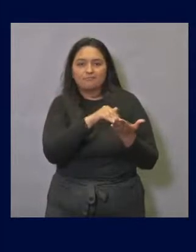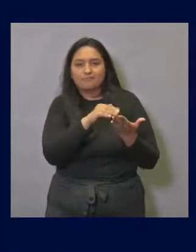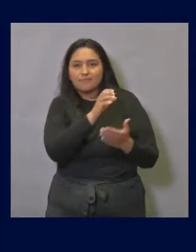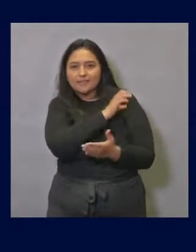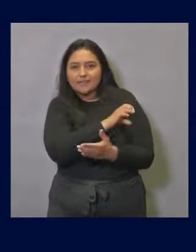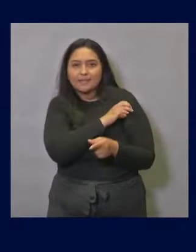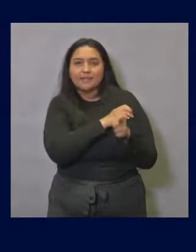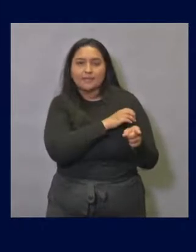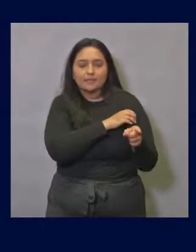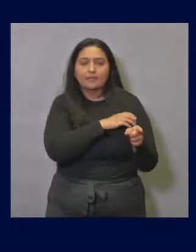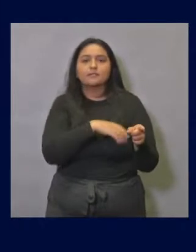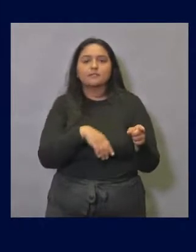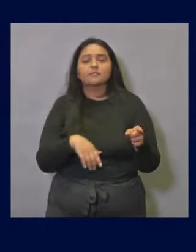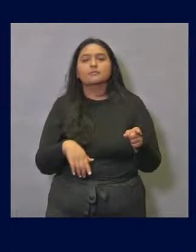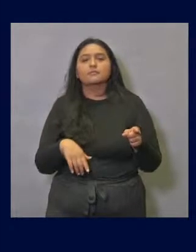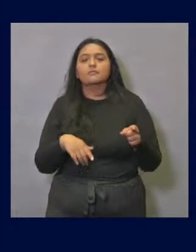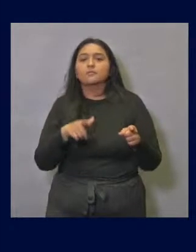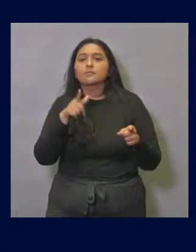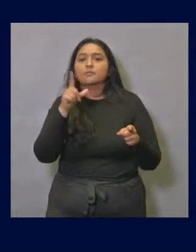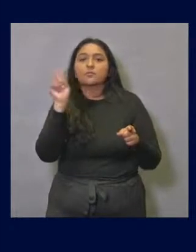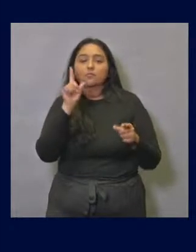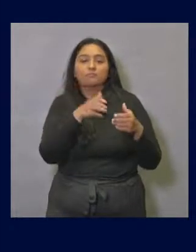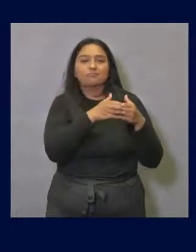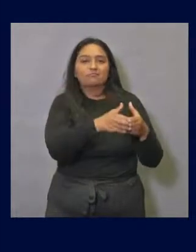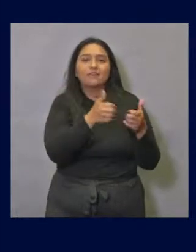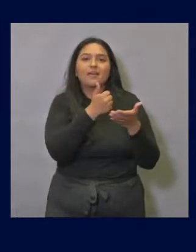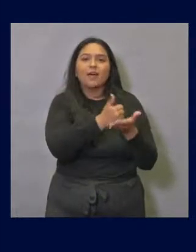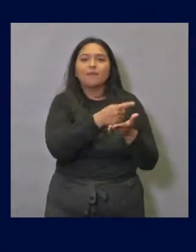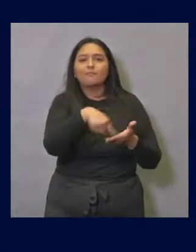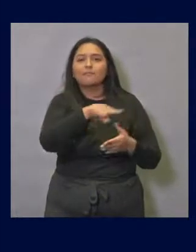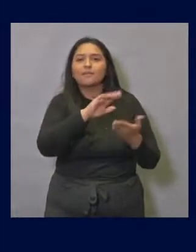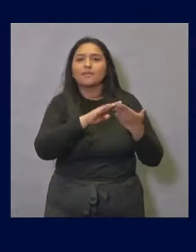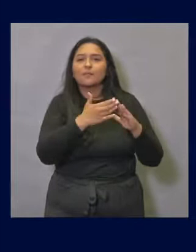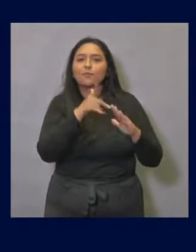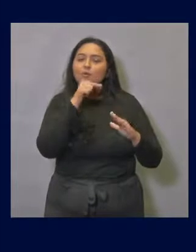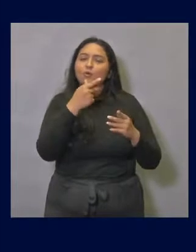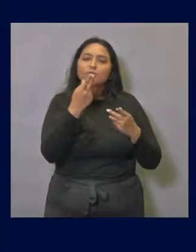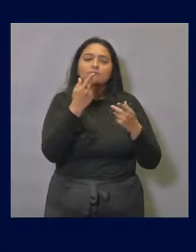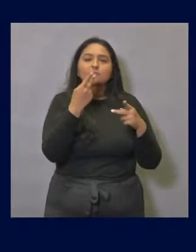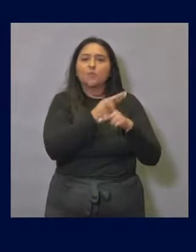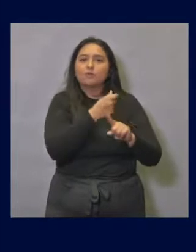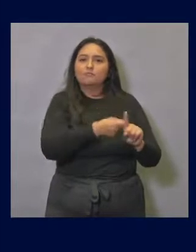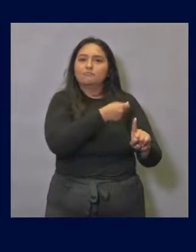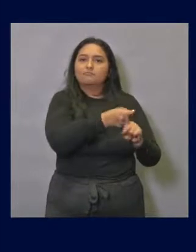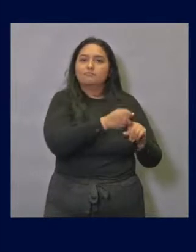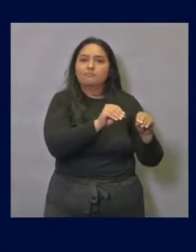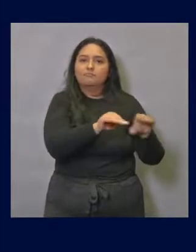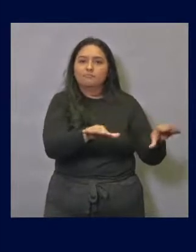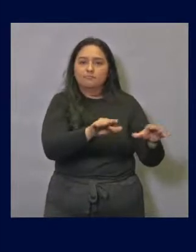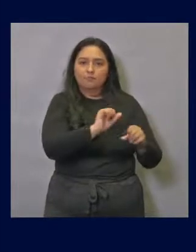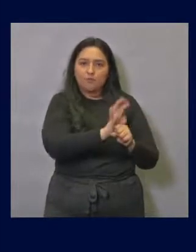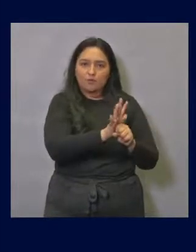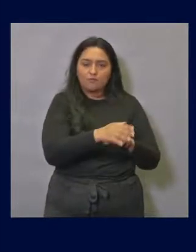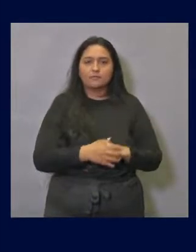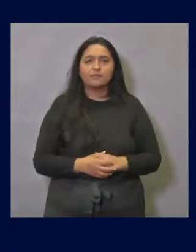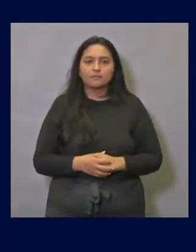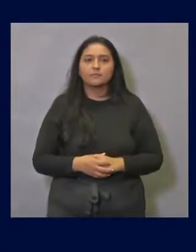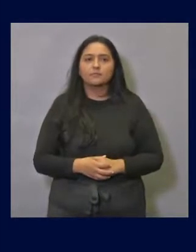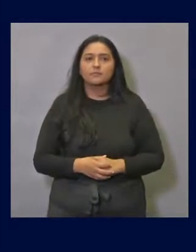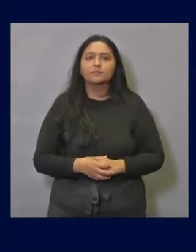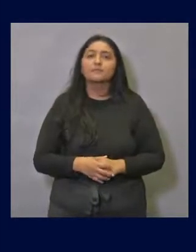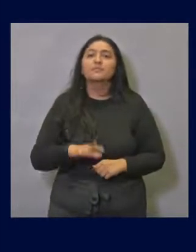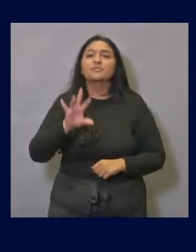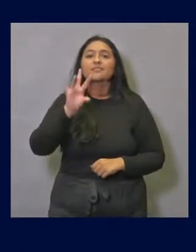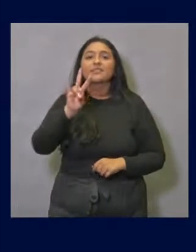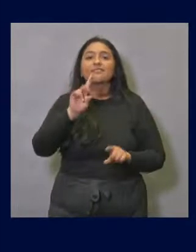y trabajadores de las comunidades más afectadas. Se administrarán 66,000 dosis a través de los 7